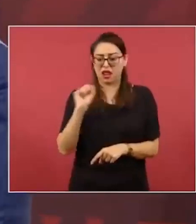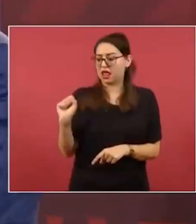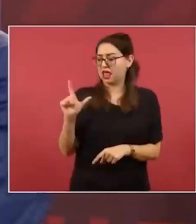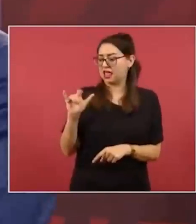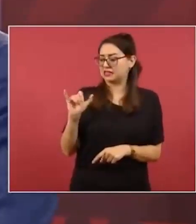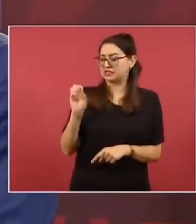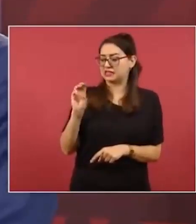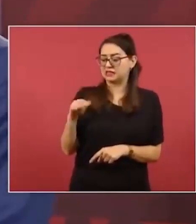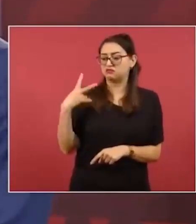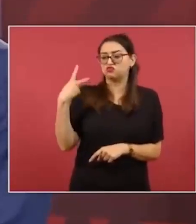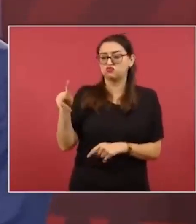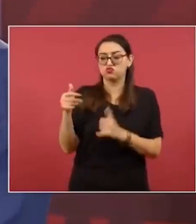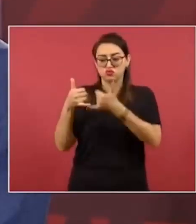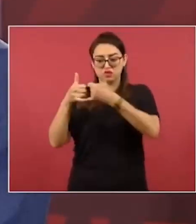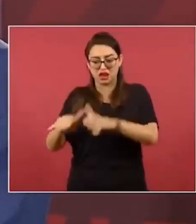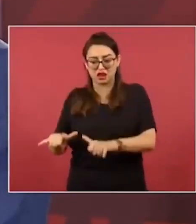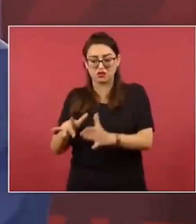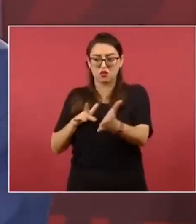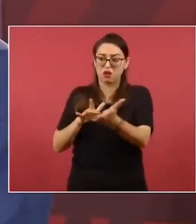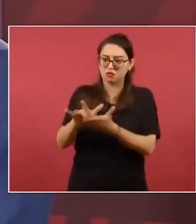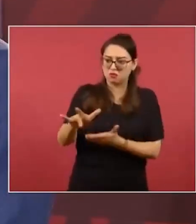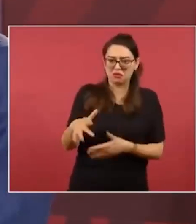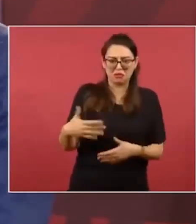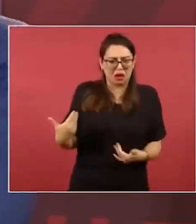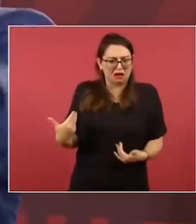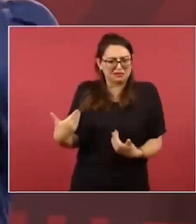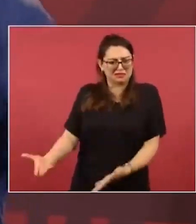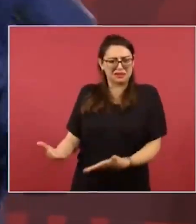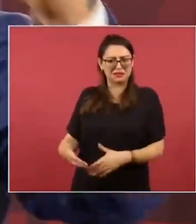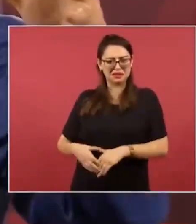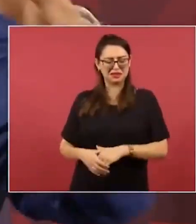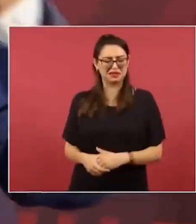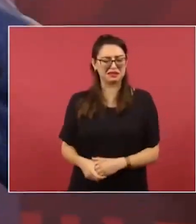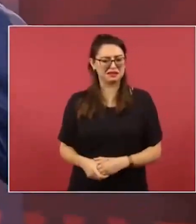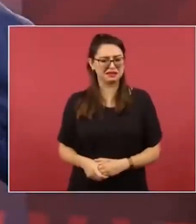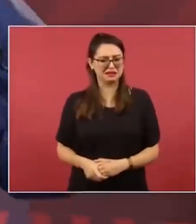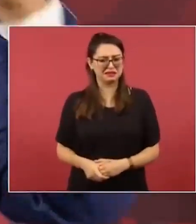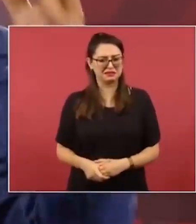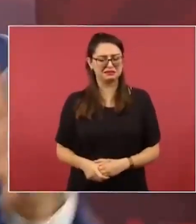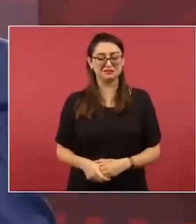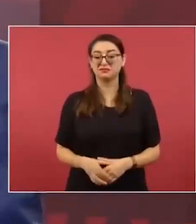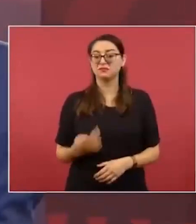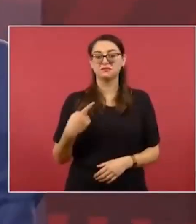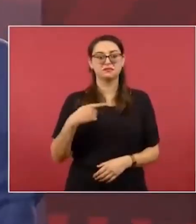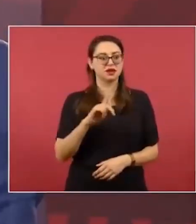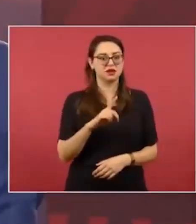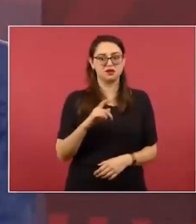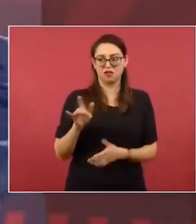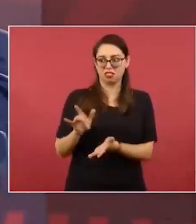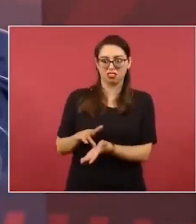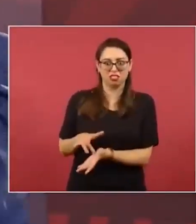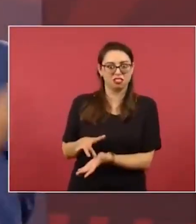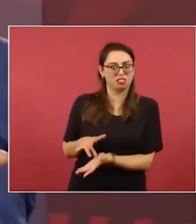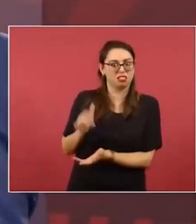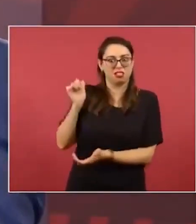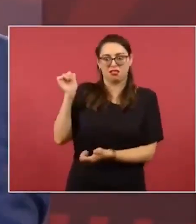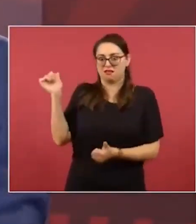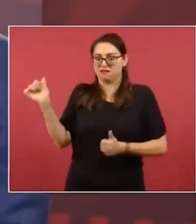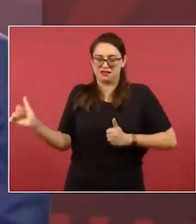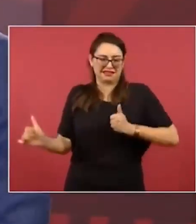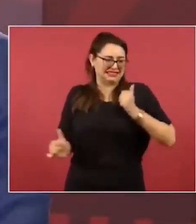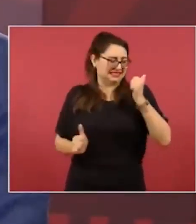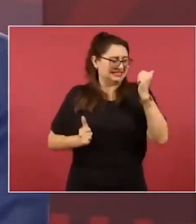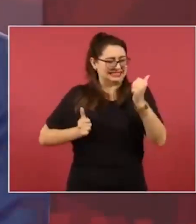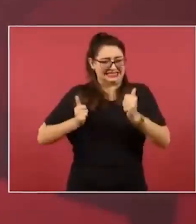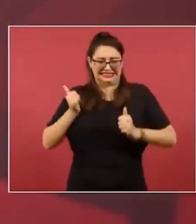qué bueno, pero han hecho todo un escándalo.